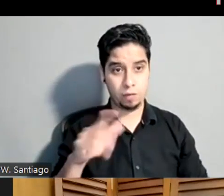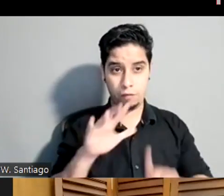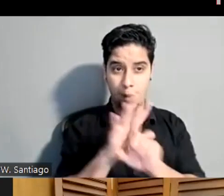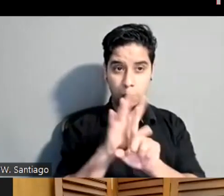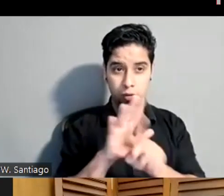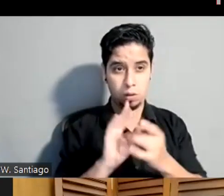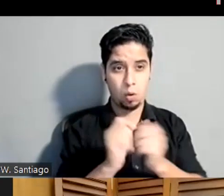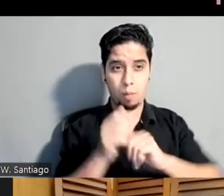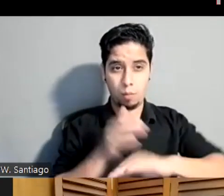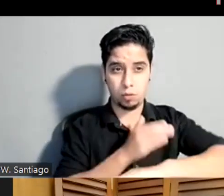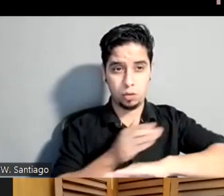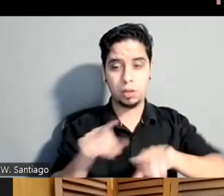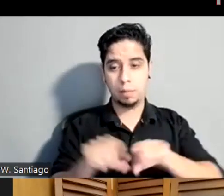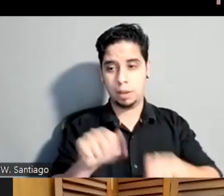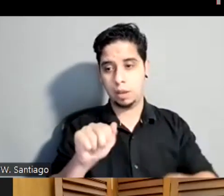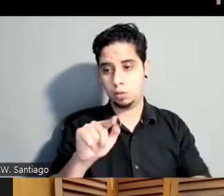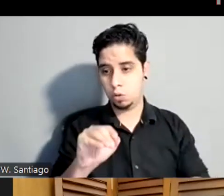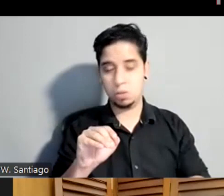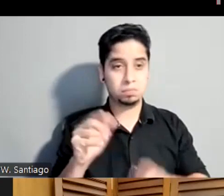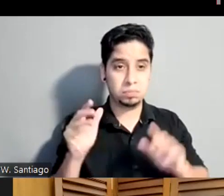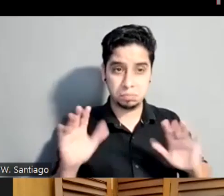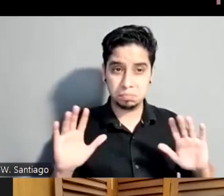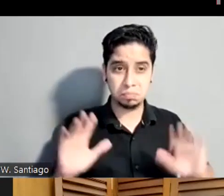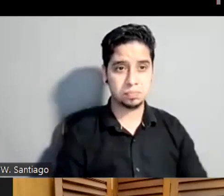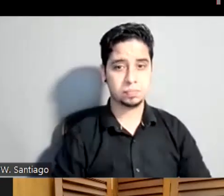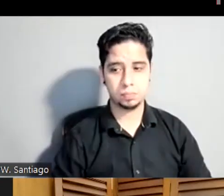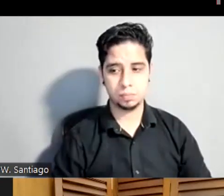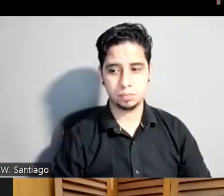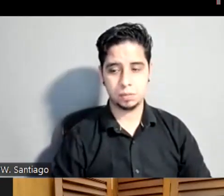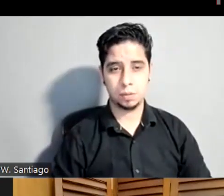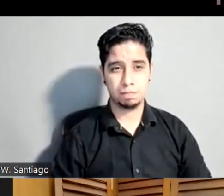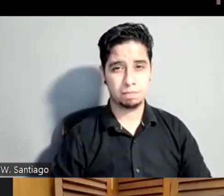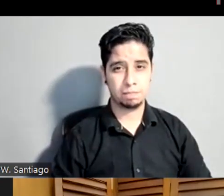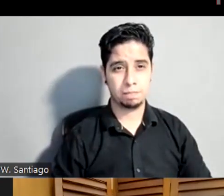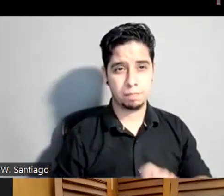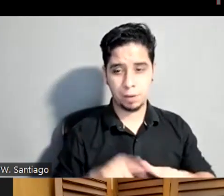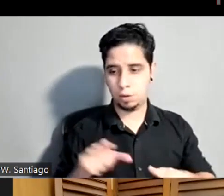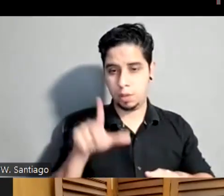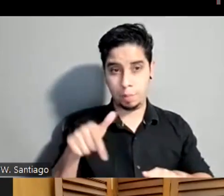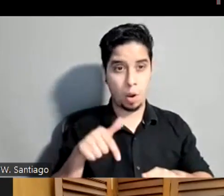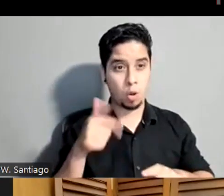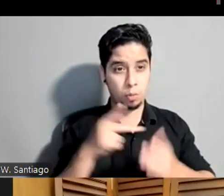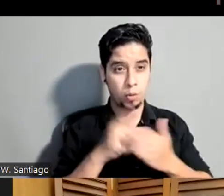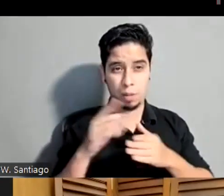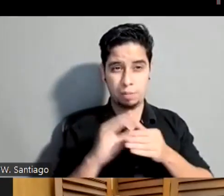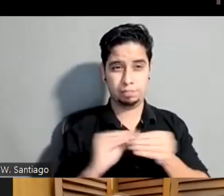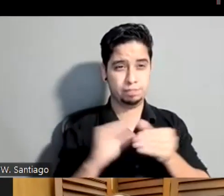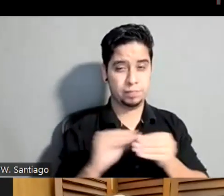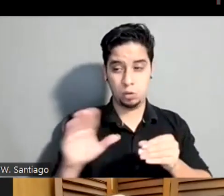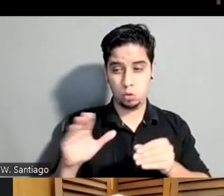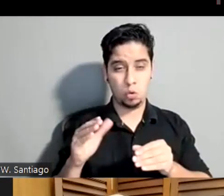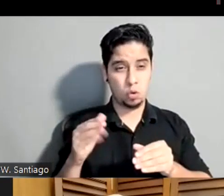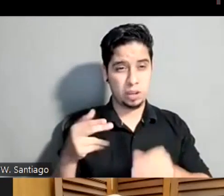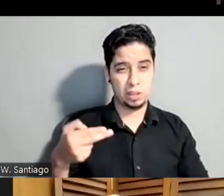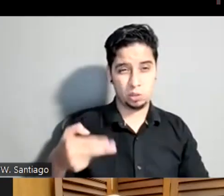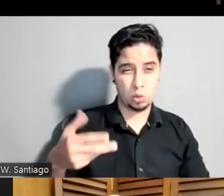Antonio también regresó y bueno, y de hecho el boxeo, pero eso será otro programa, porque la historia de Antonio Paoli y de ella